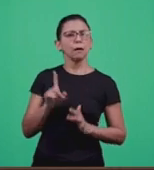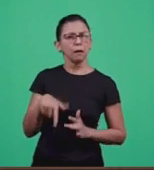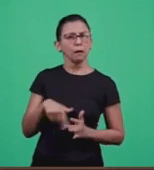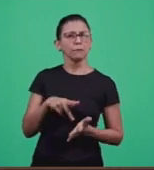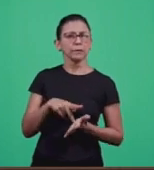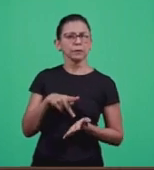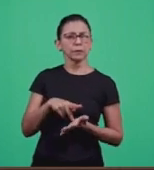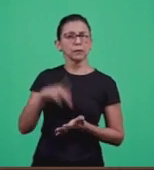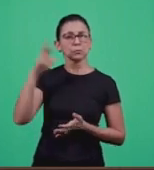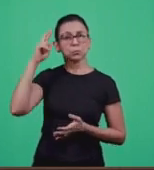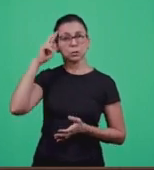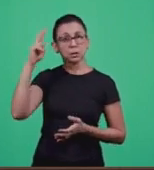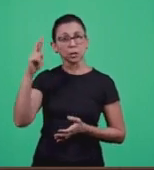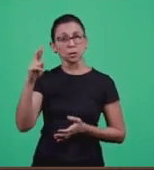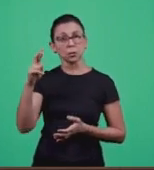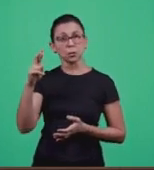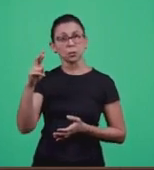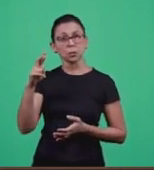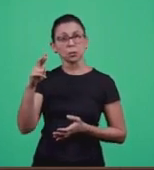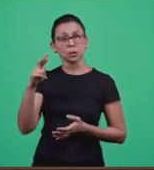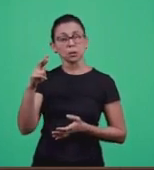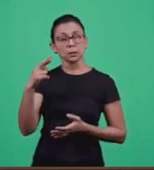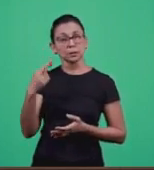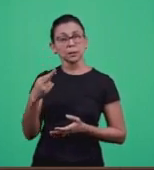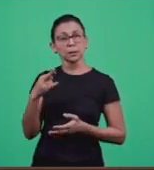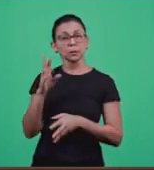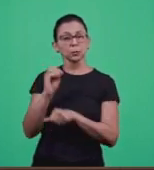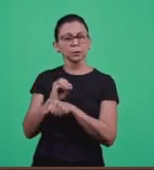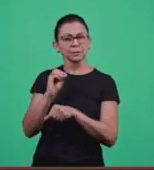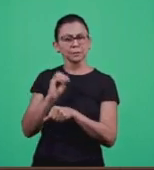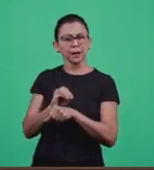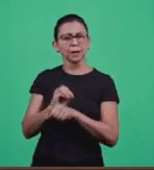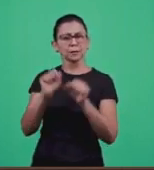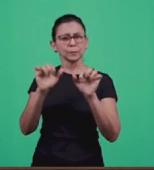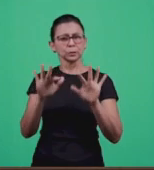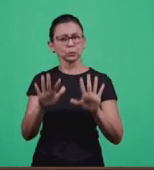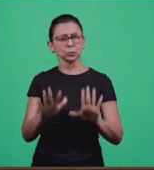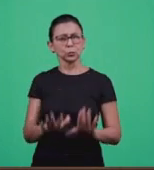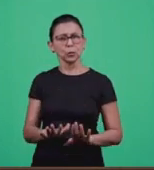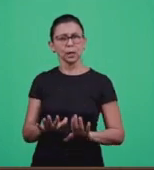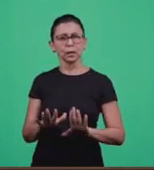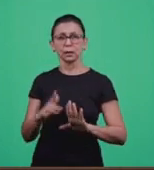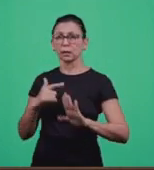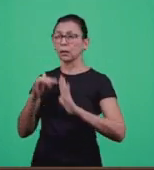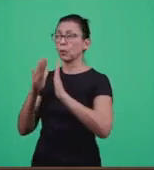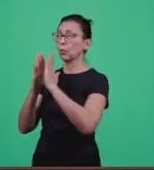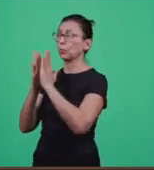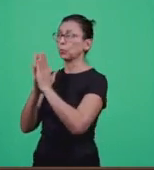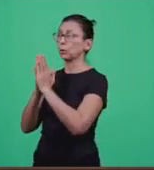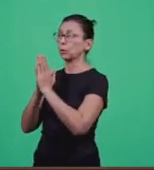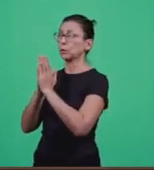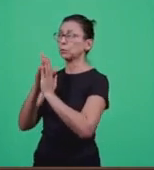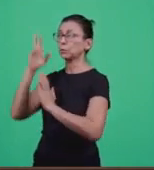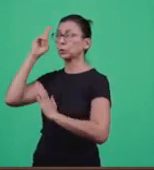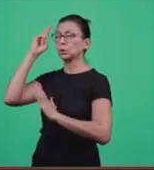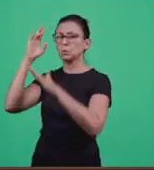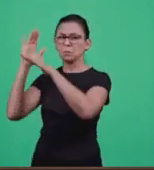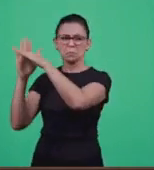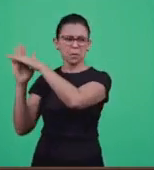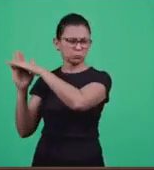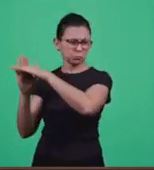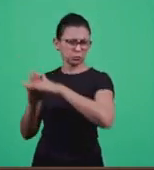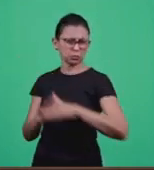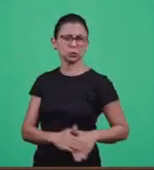de Jesús. El Señor ha hecho maravillas en nuestro medio. Nosotros hemos clamado al Señor y el Señor nos ha